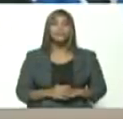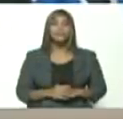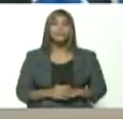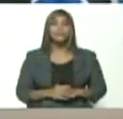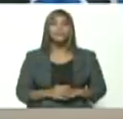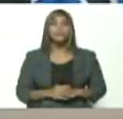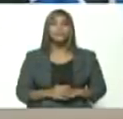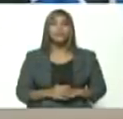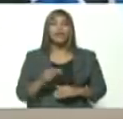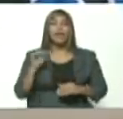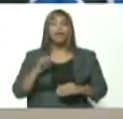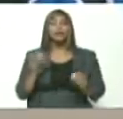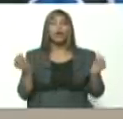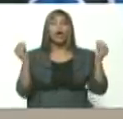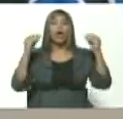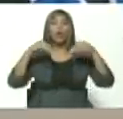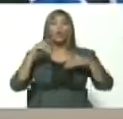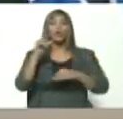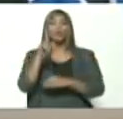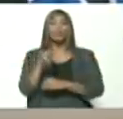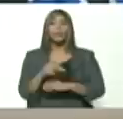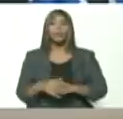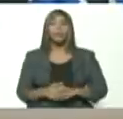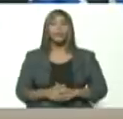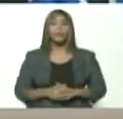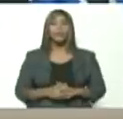hemos acordado también